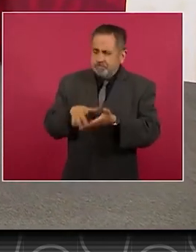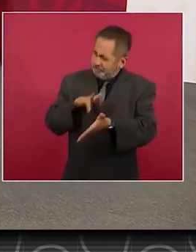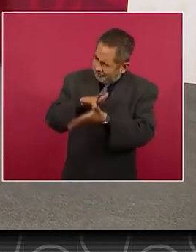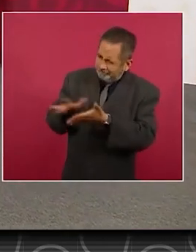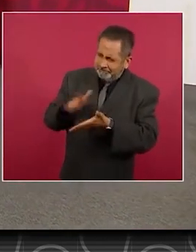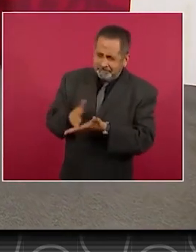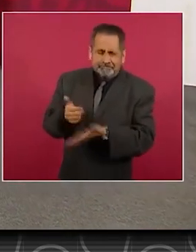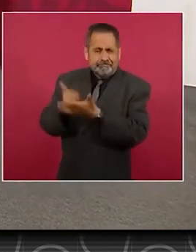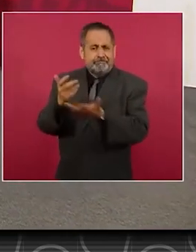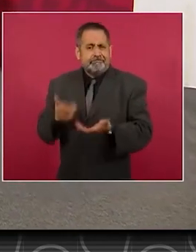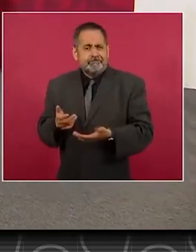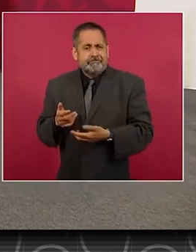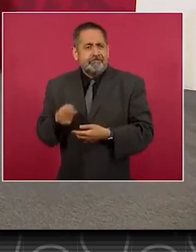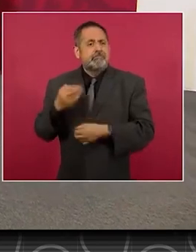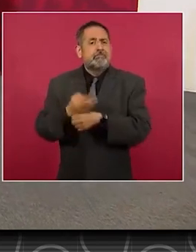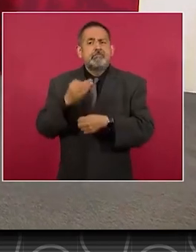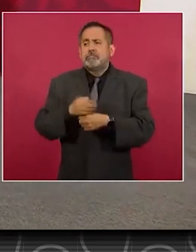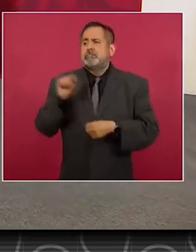abandonadas,